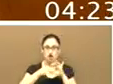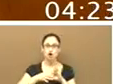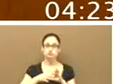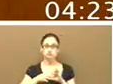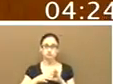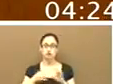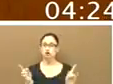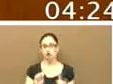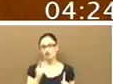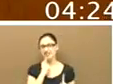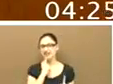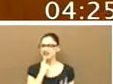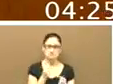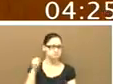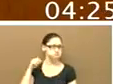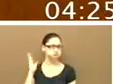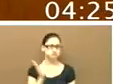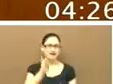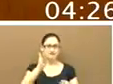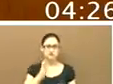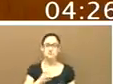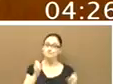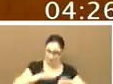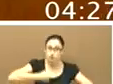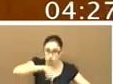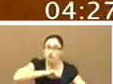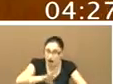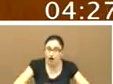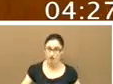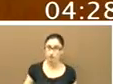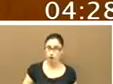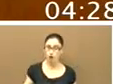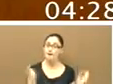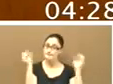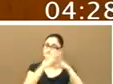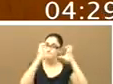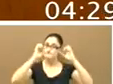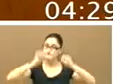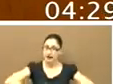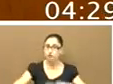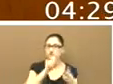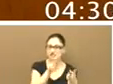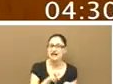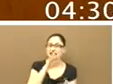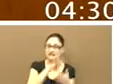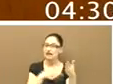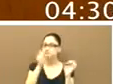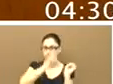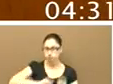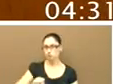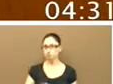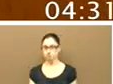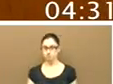Rechazar el pacto fiscal catalán. Vale, aceptada. Nosotros rechazamos el pacto fiscal catalán. Incidir en la